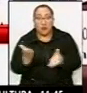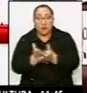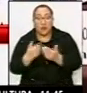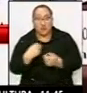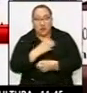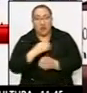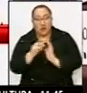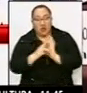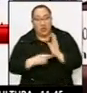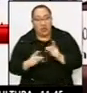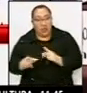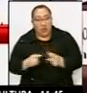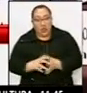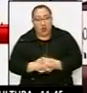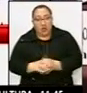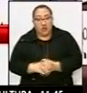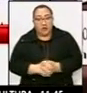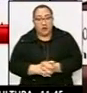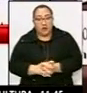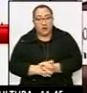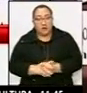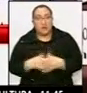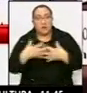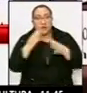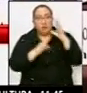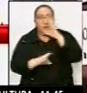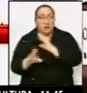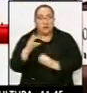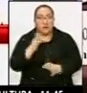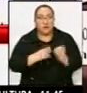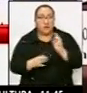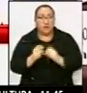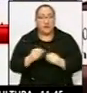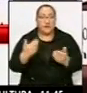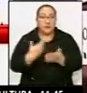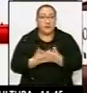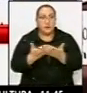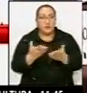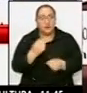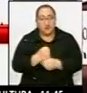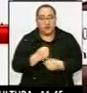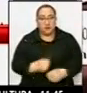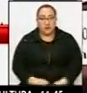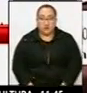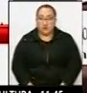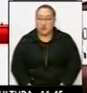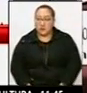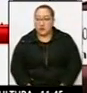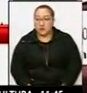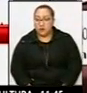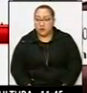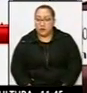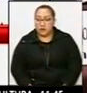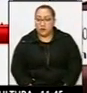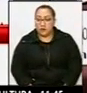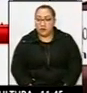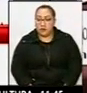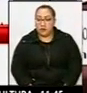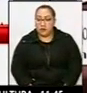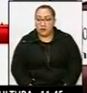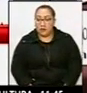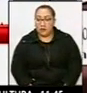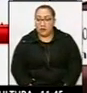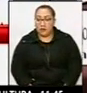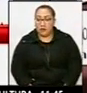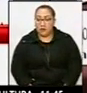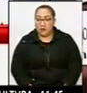gobierno regional y locales podamos buscar el financiamiento y propiciar ese trabajo. En el tema de línea,